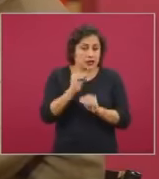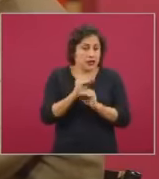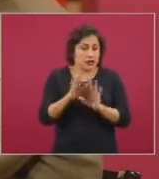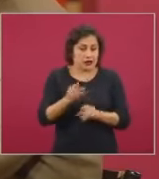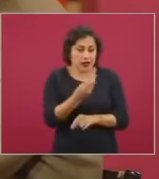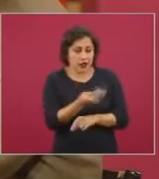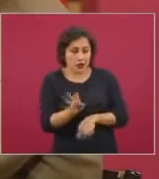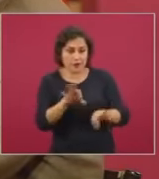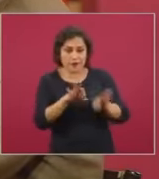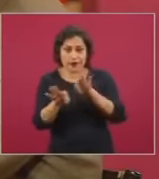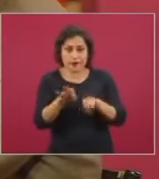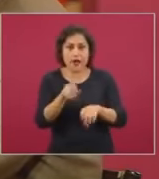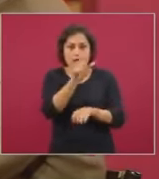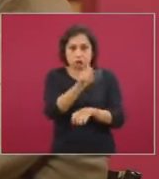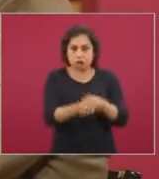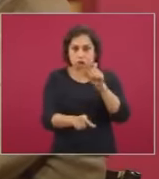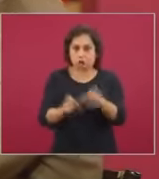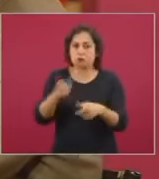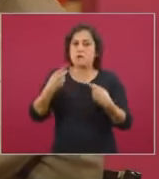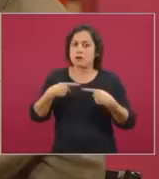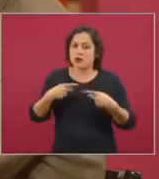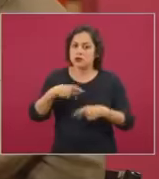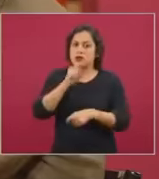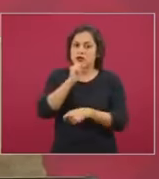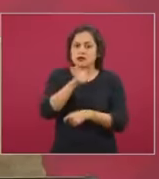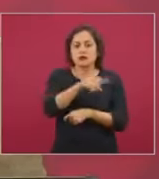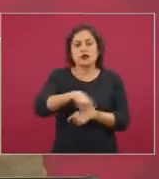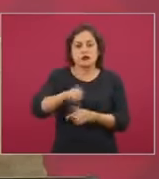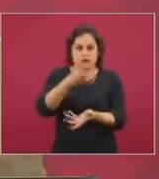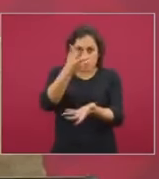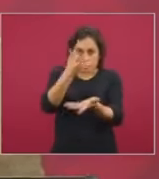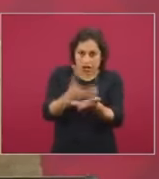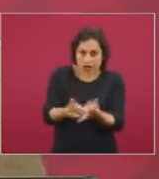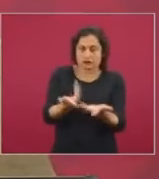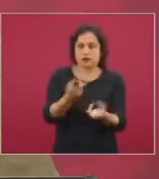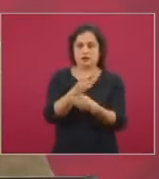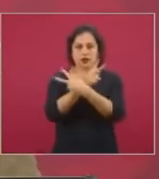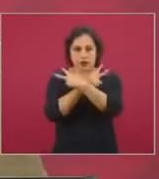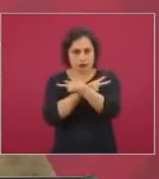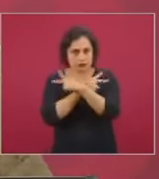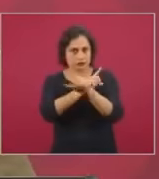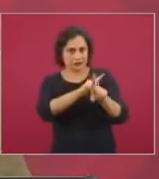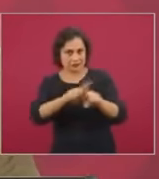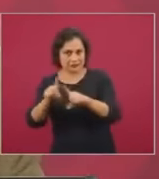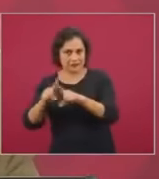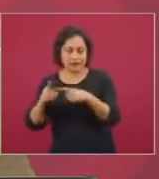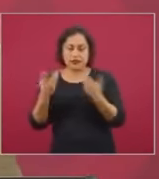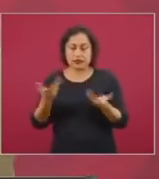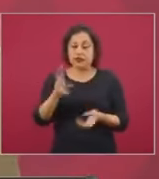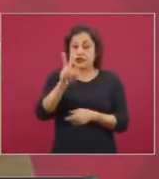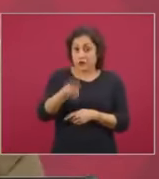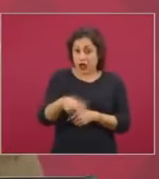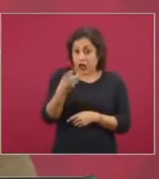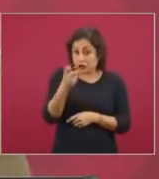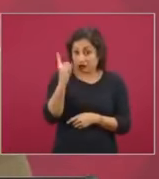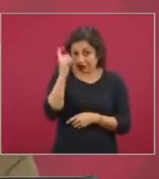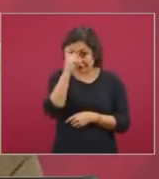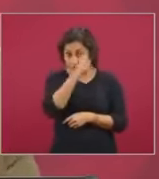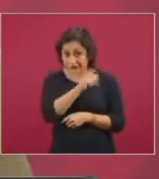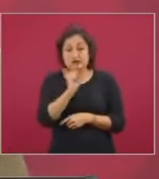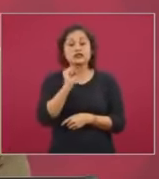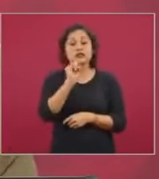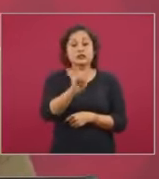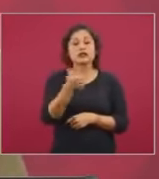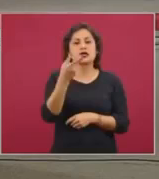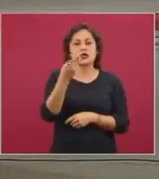necesitan descansar, necesitan tomar sus días de asueto y pues aunque esto pues dificulte un poco, pero sí tenemos un gran pool